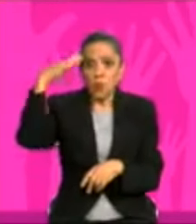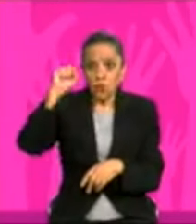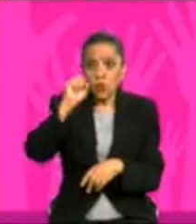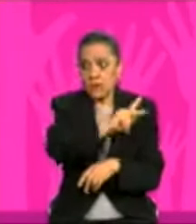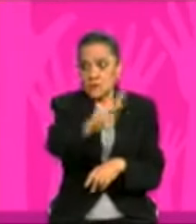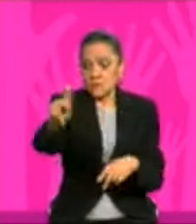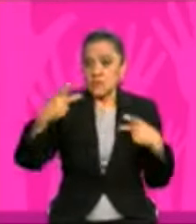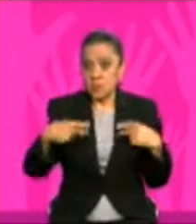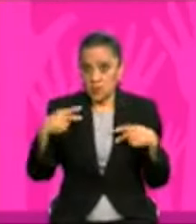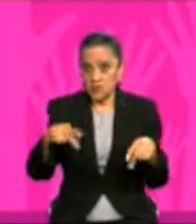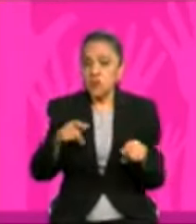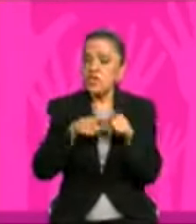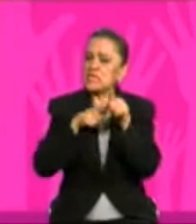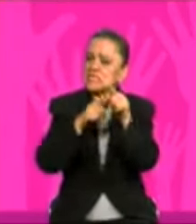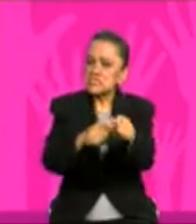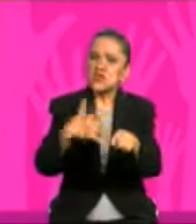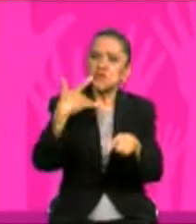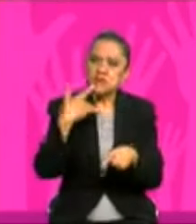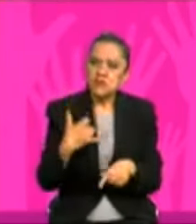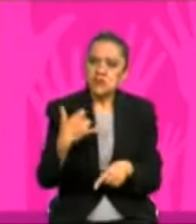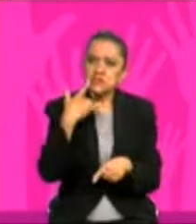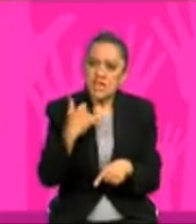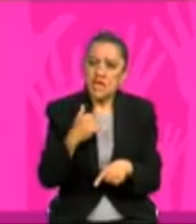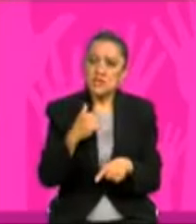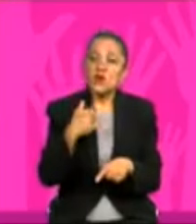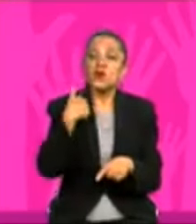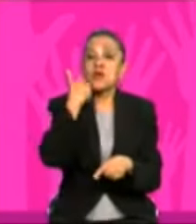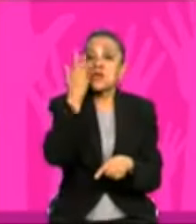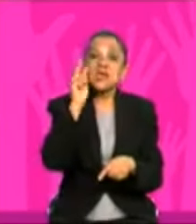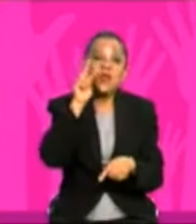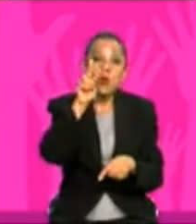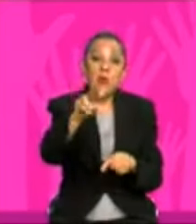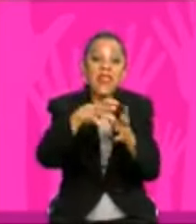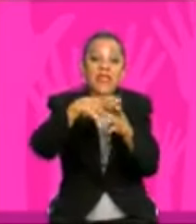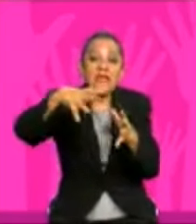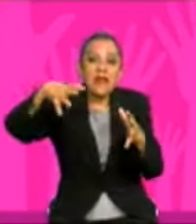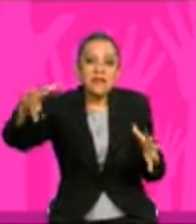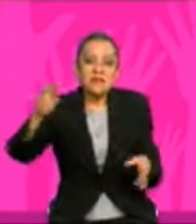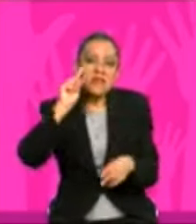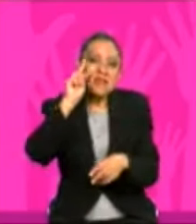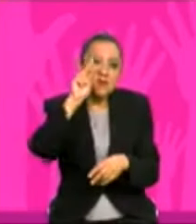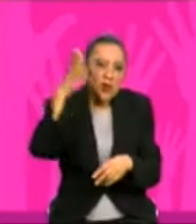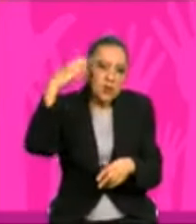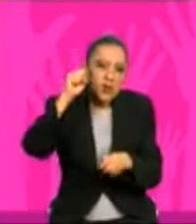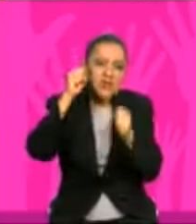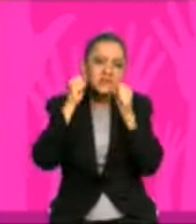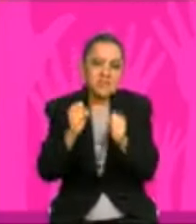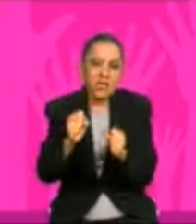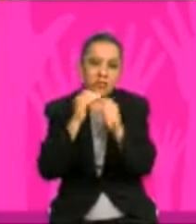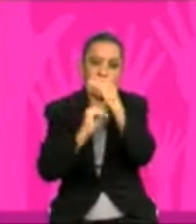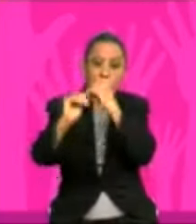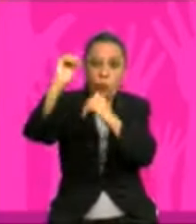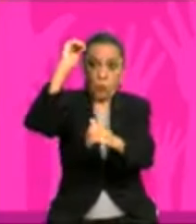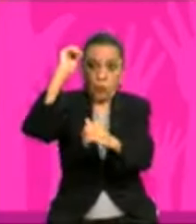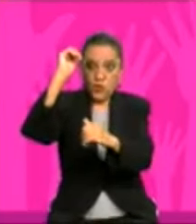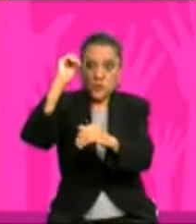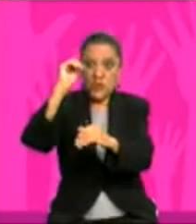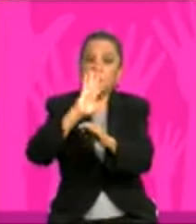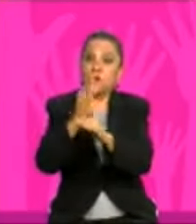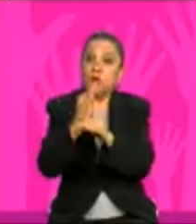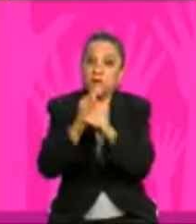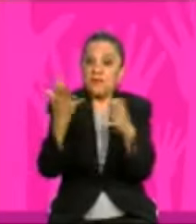y voy a seguir luchando por él. Quiero verlo crecer para verlo seguro y próspero. Este es el momento de hacer